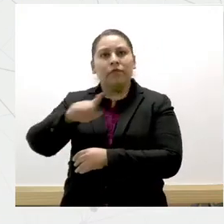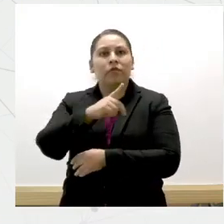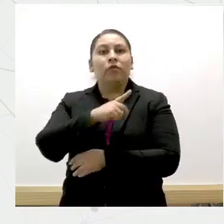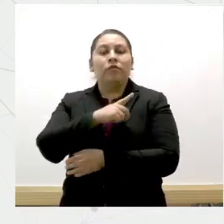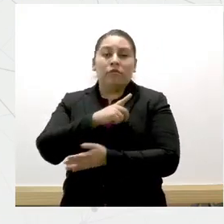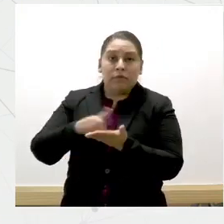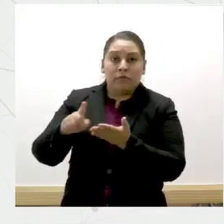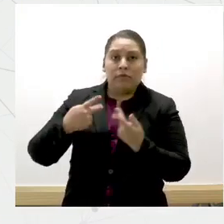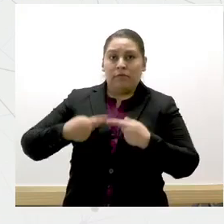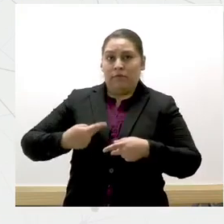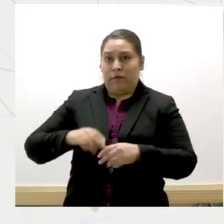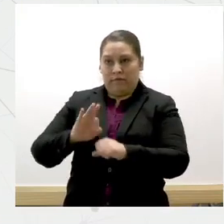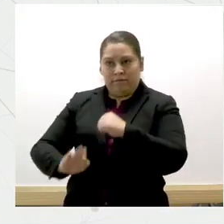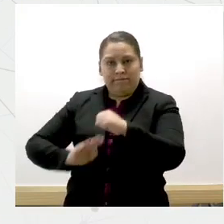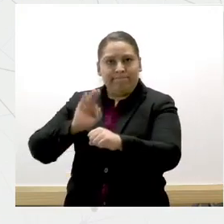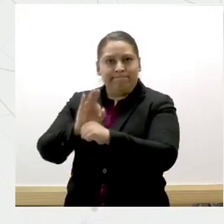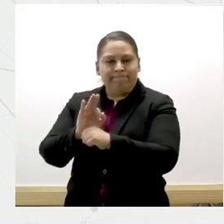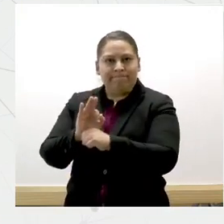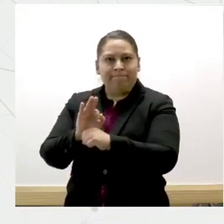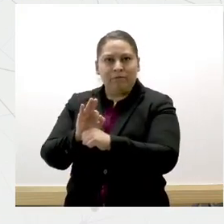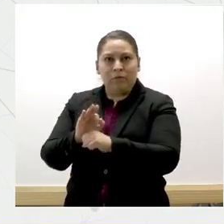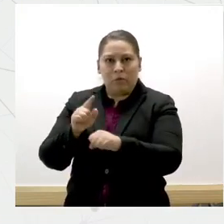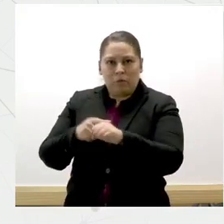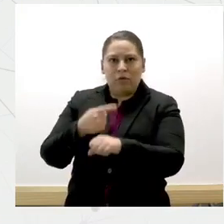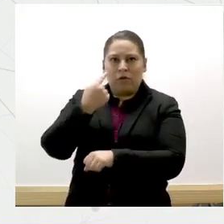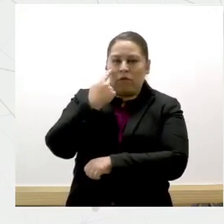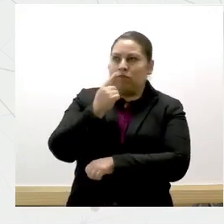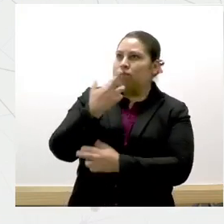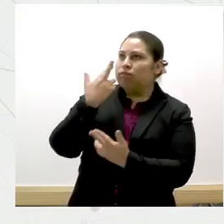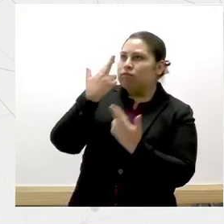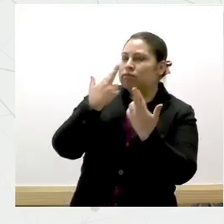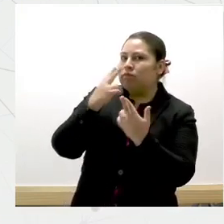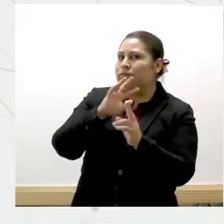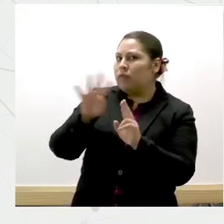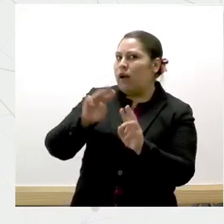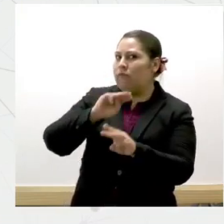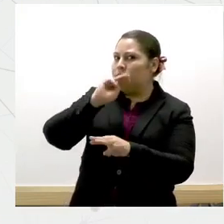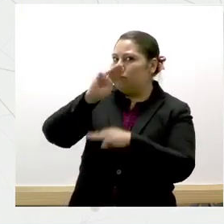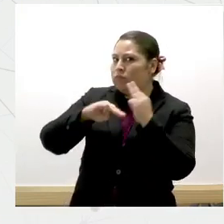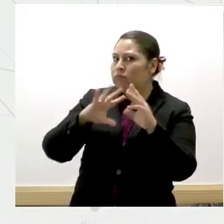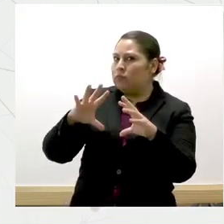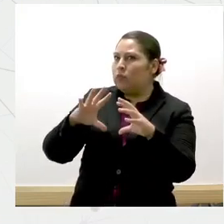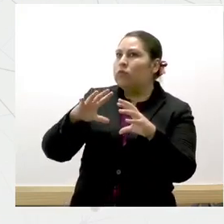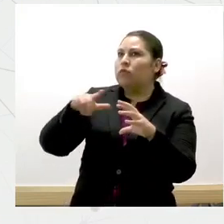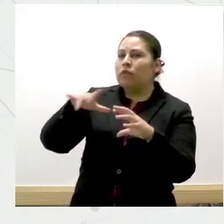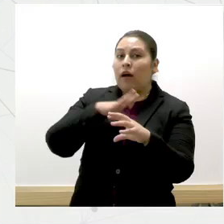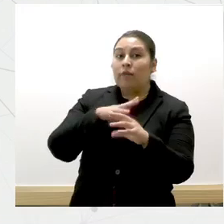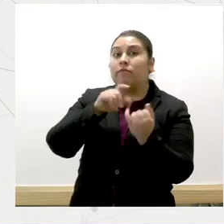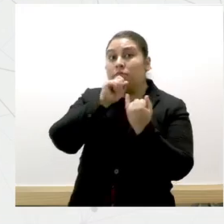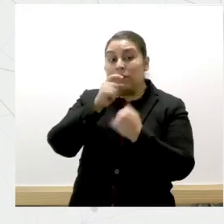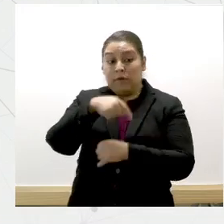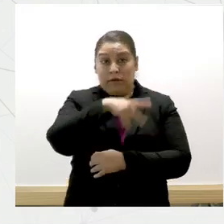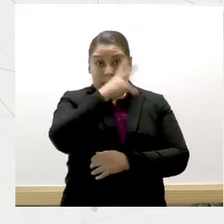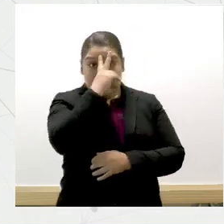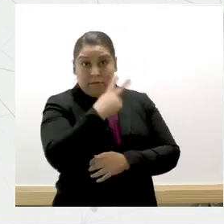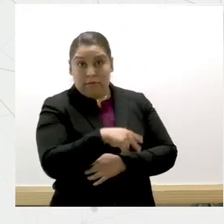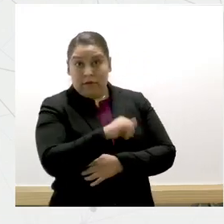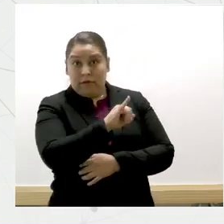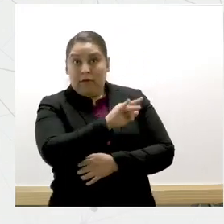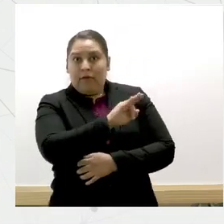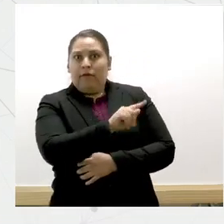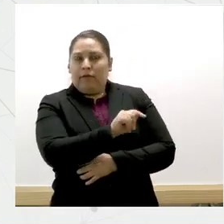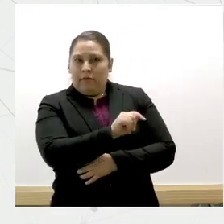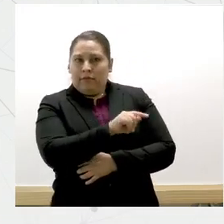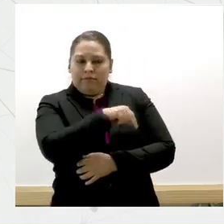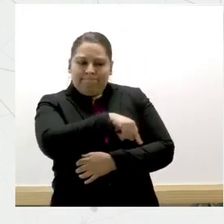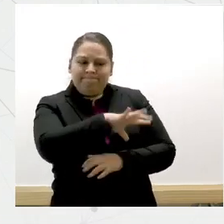medida vamos a garantizar esta situación? Que esto nos exigiría, además, hablando del Instituto Federal de Telecomunicaciones, situarnos también en un horizonte